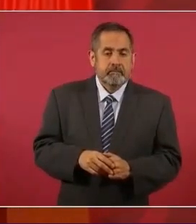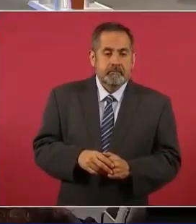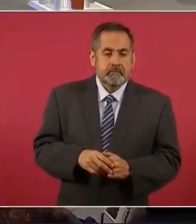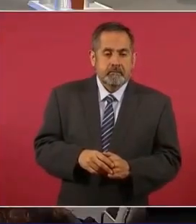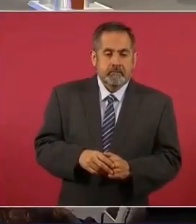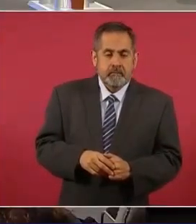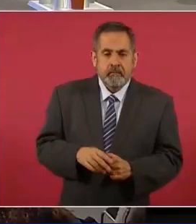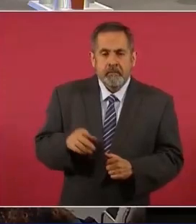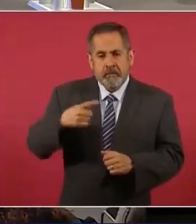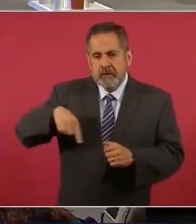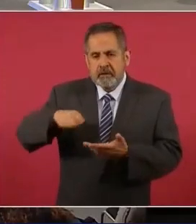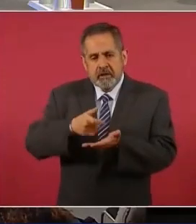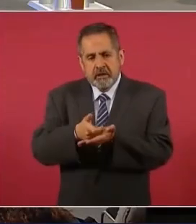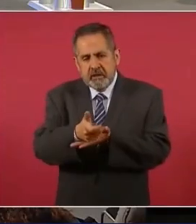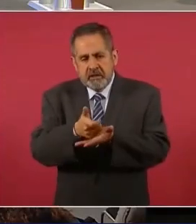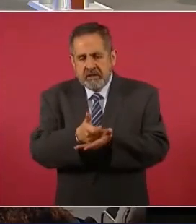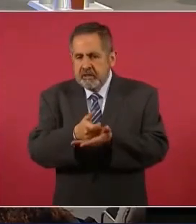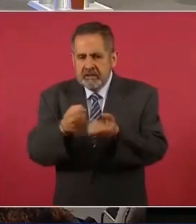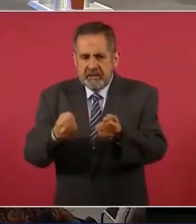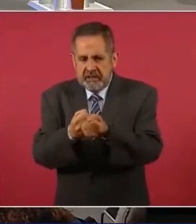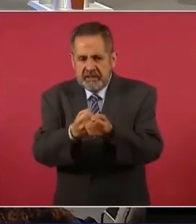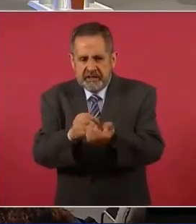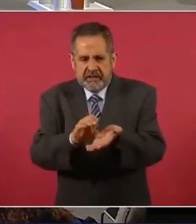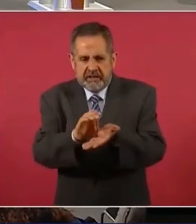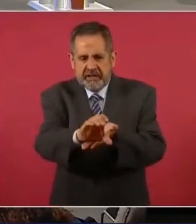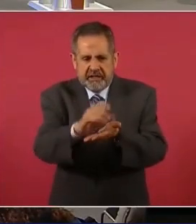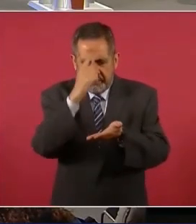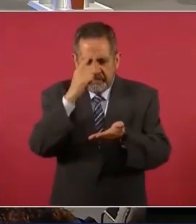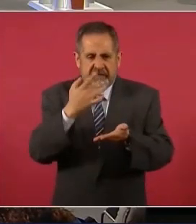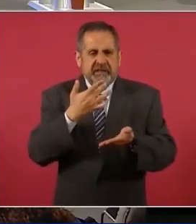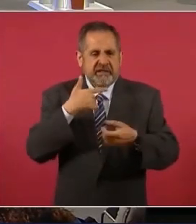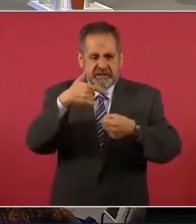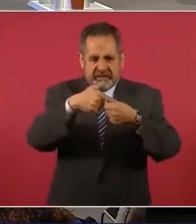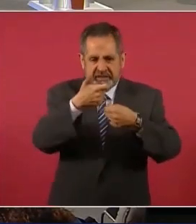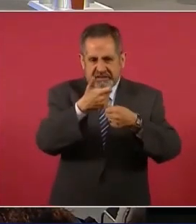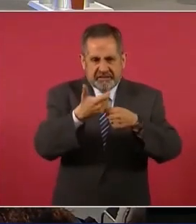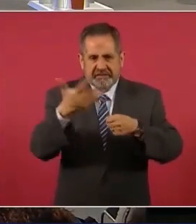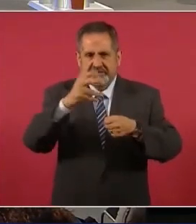con el subsidio de la gasolina.